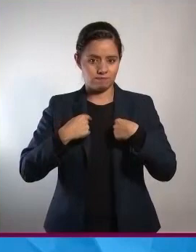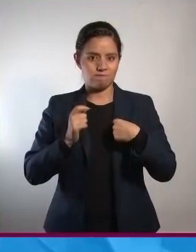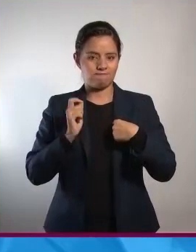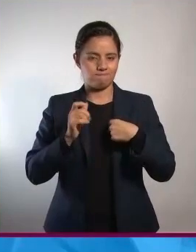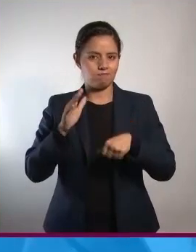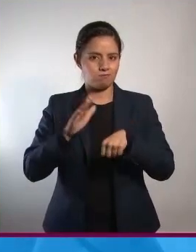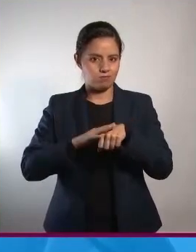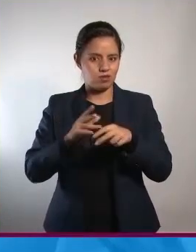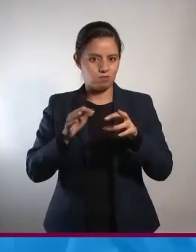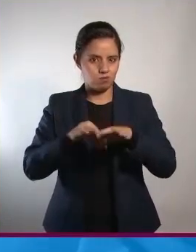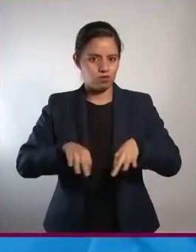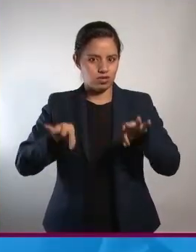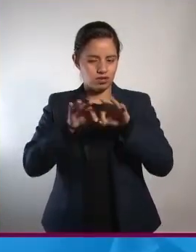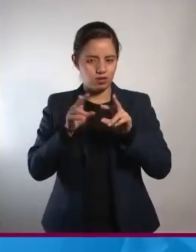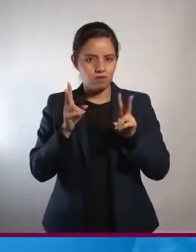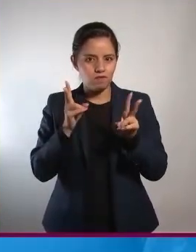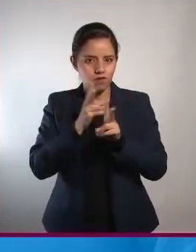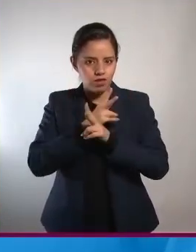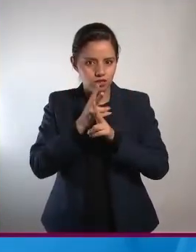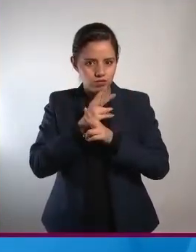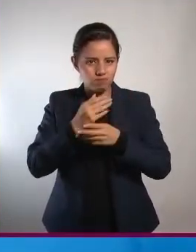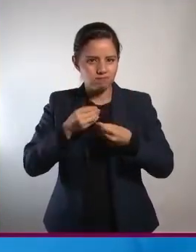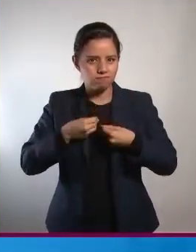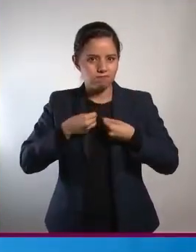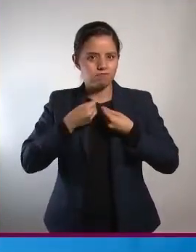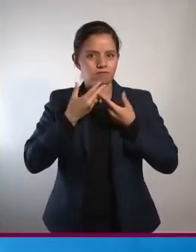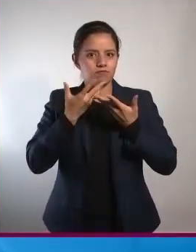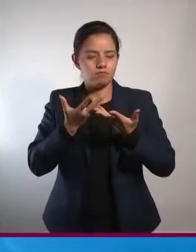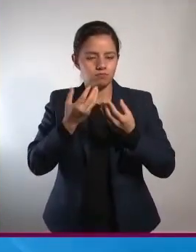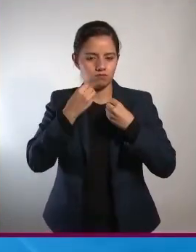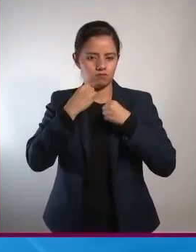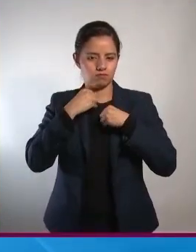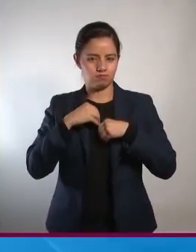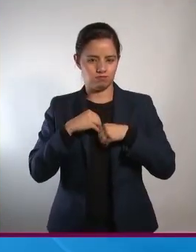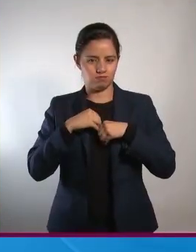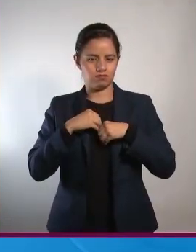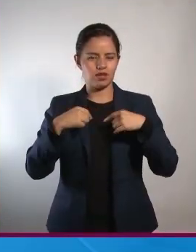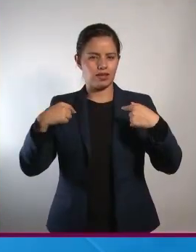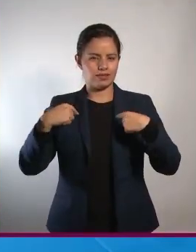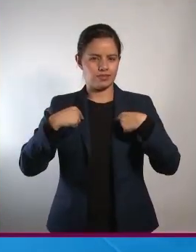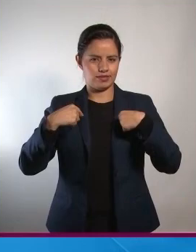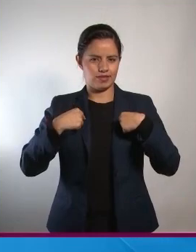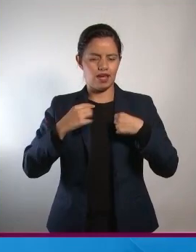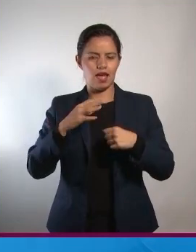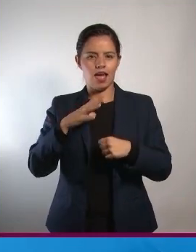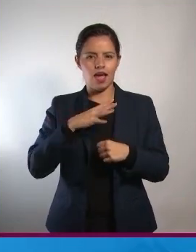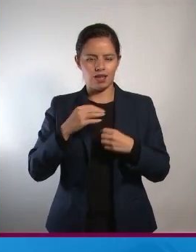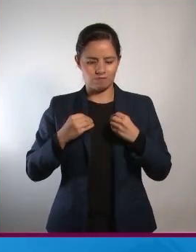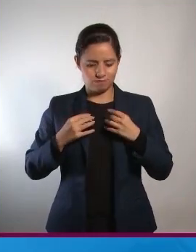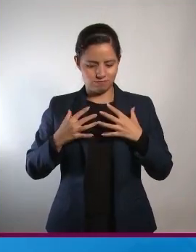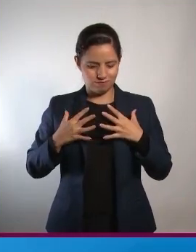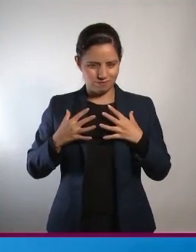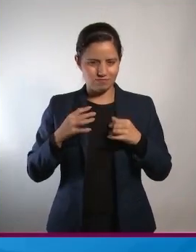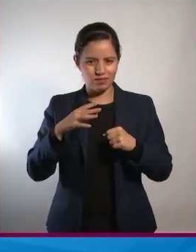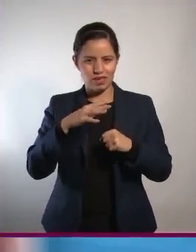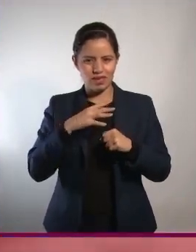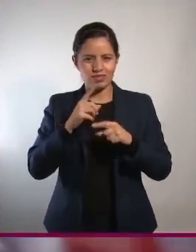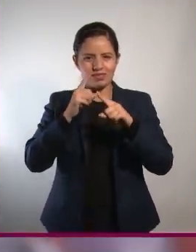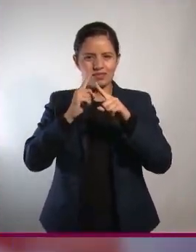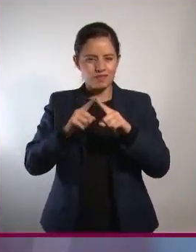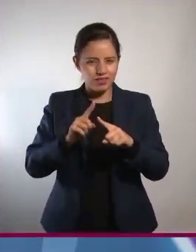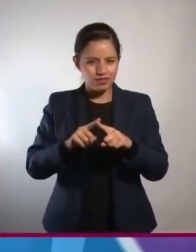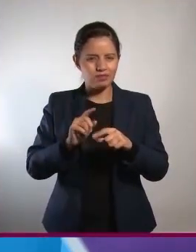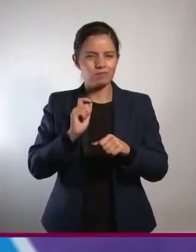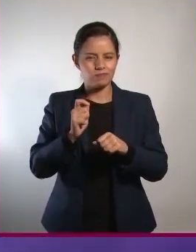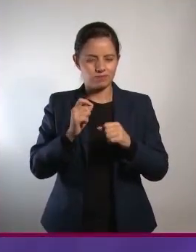de gases. Los pulmones tienen al final de los bronquios las unidades alveolares, unas pequeñas bolsas encargadas